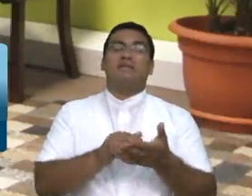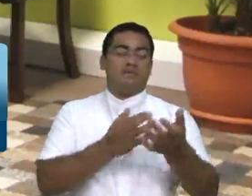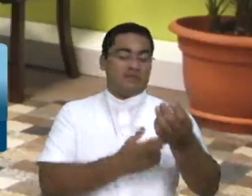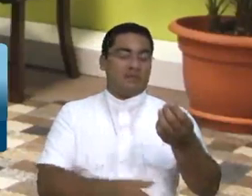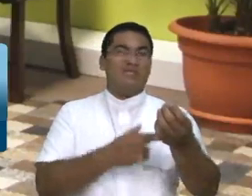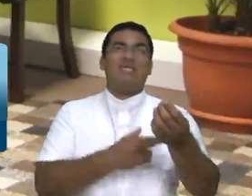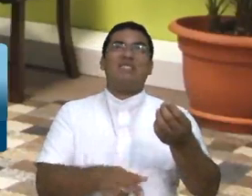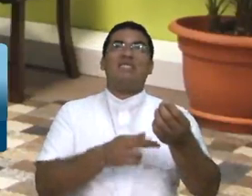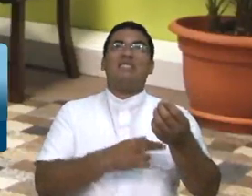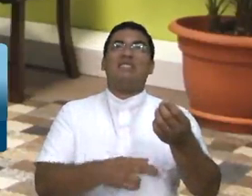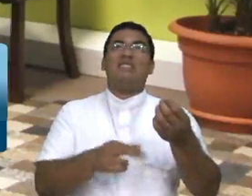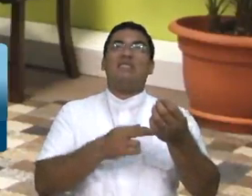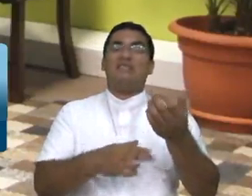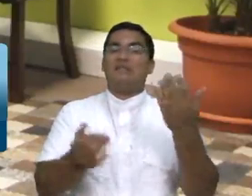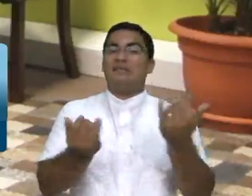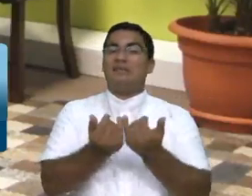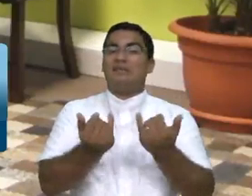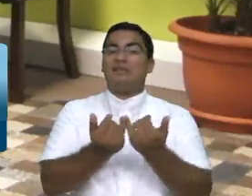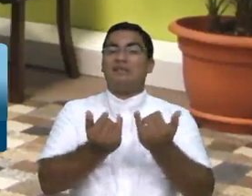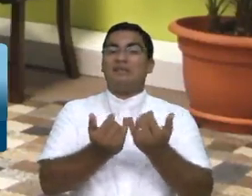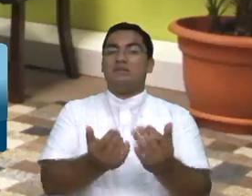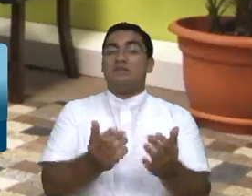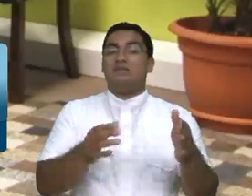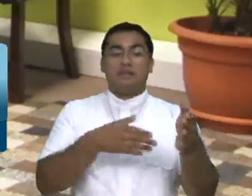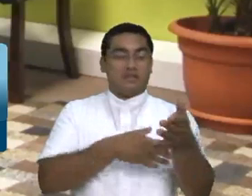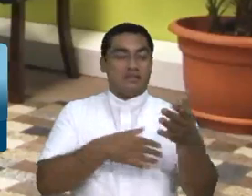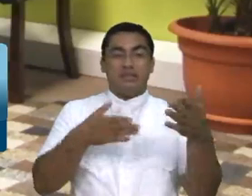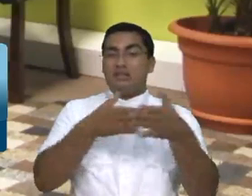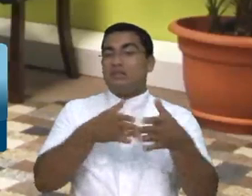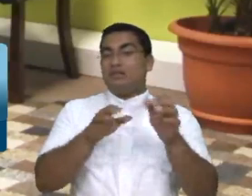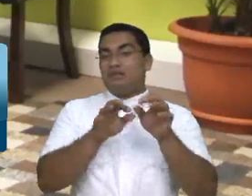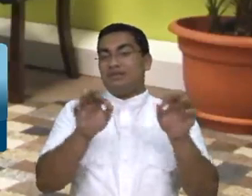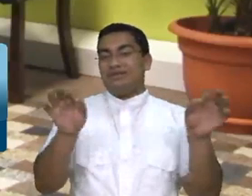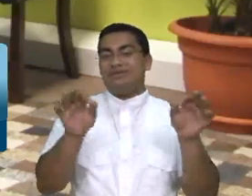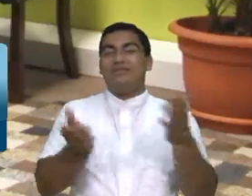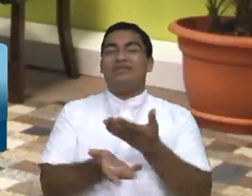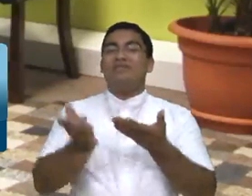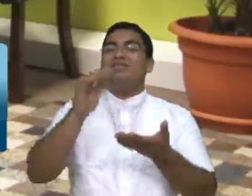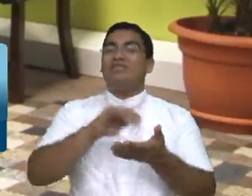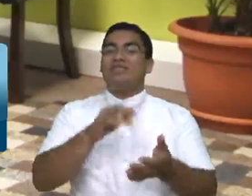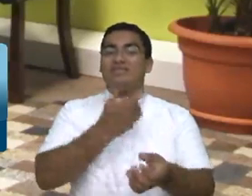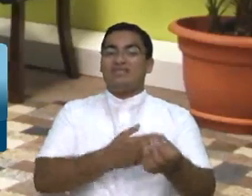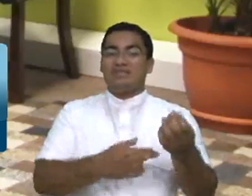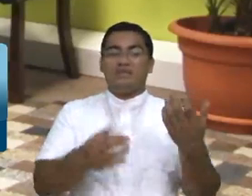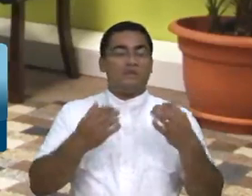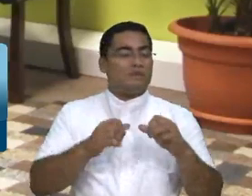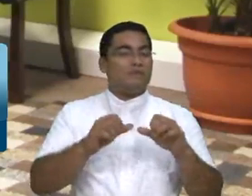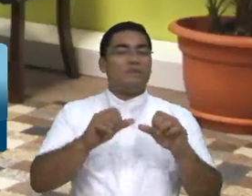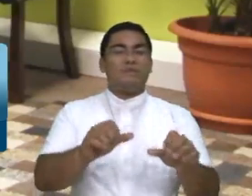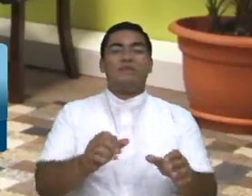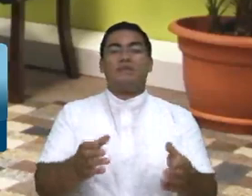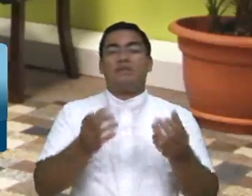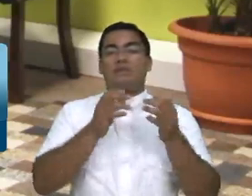un coágulo que estabilice el área y cierre totalmente la herida, ¿verdad? Entonces empieza a sangrar nuevamente de manera reactiva